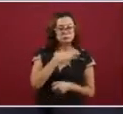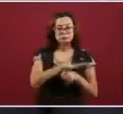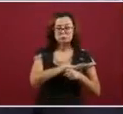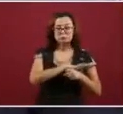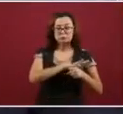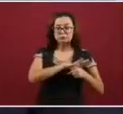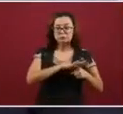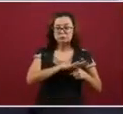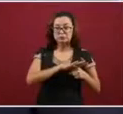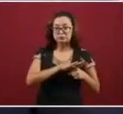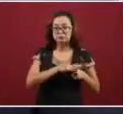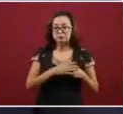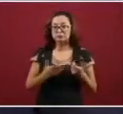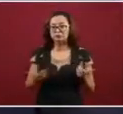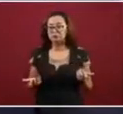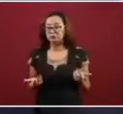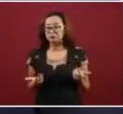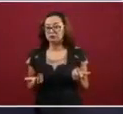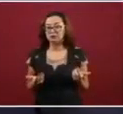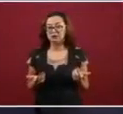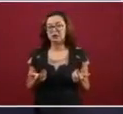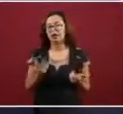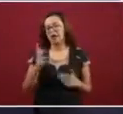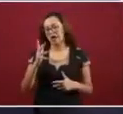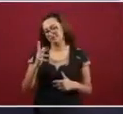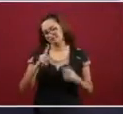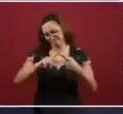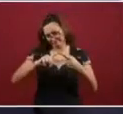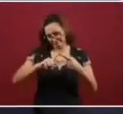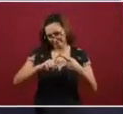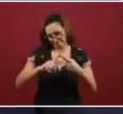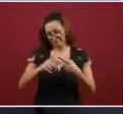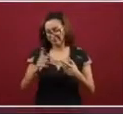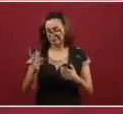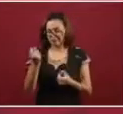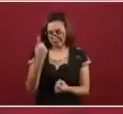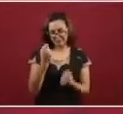decidían, eso si no había influyentismo.